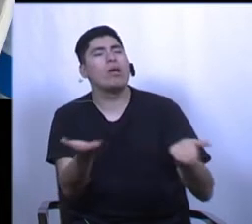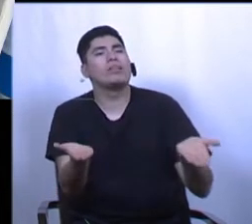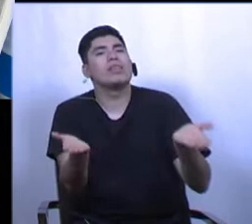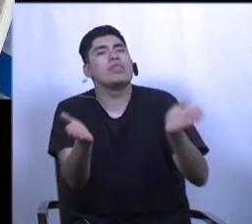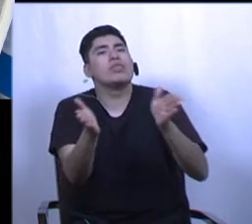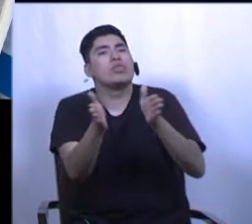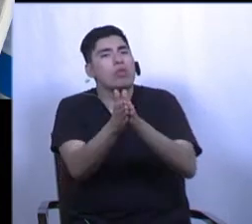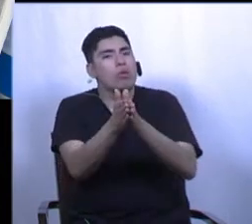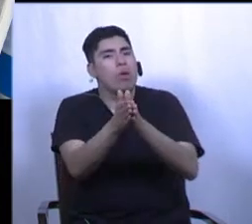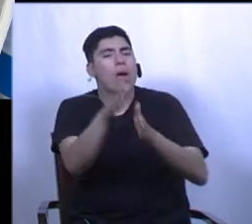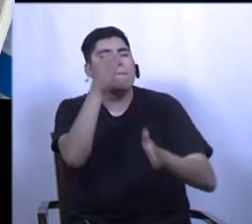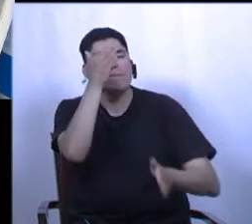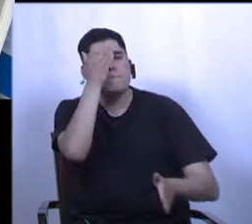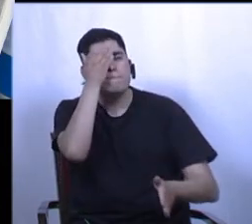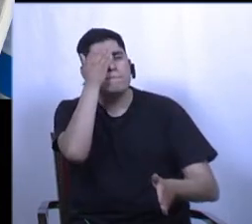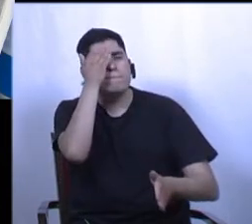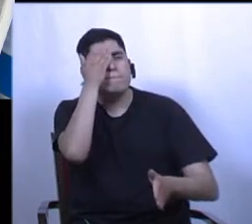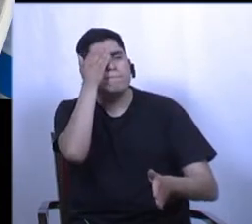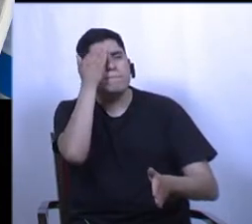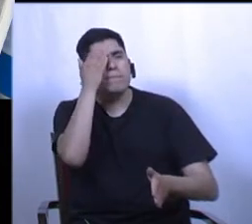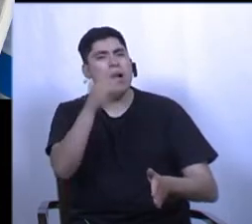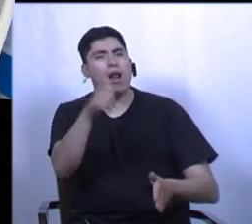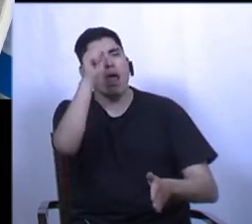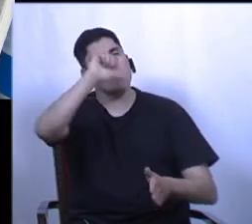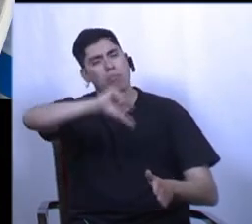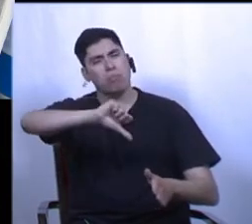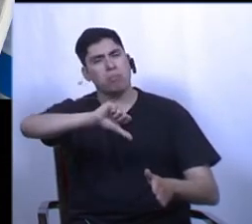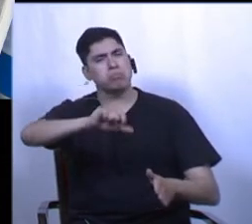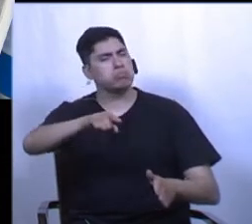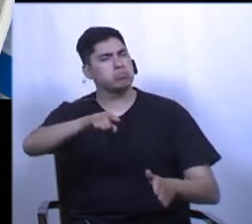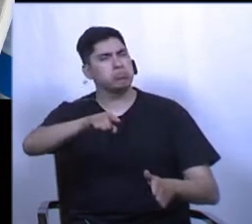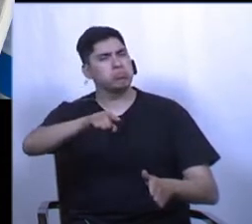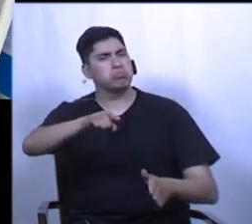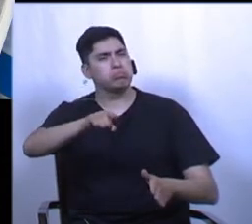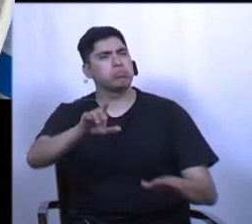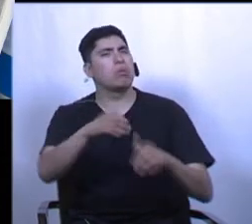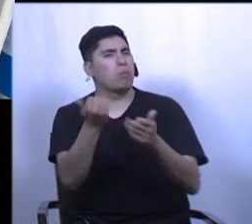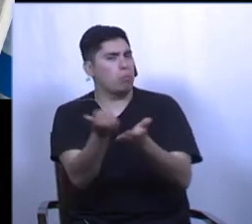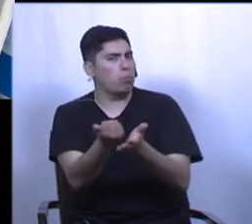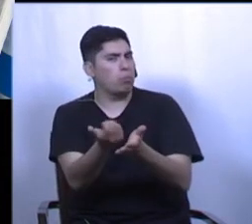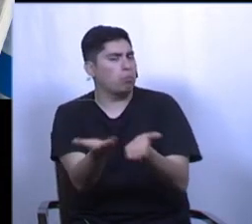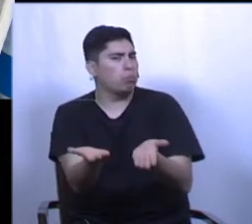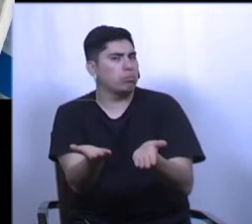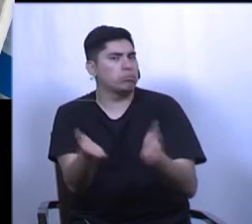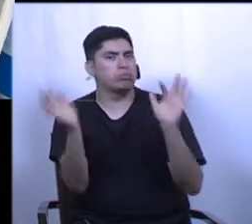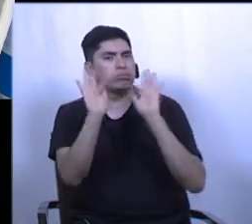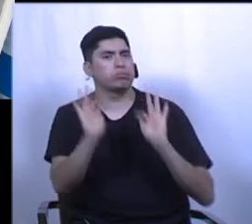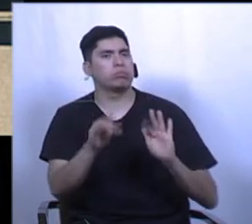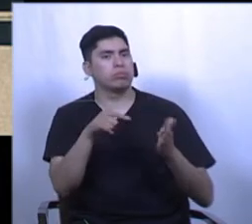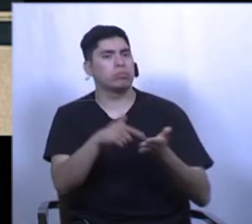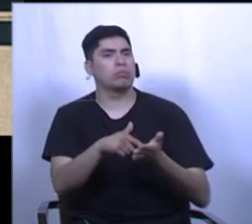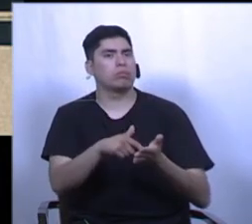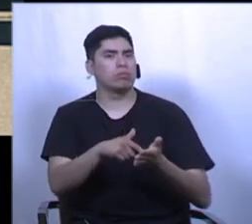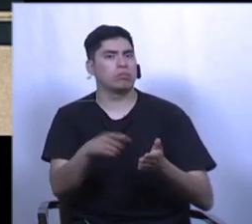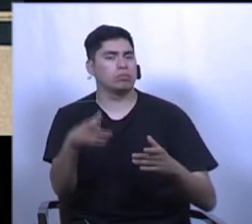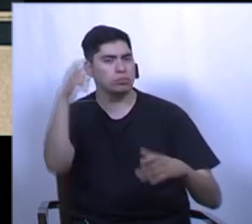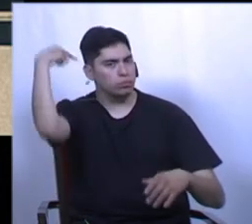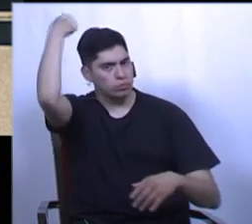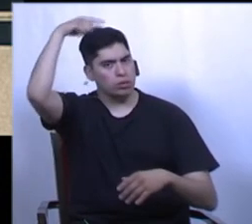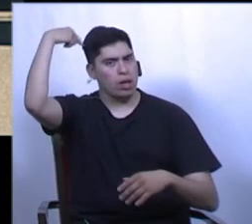mal, pierden su función y su forma. Entonces, si su cerebro